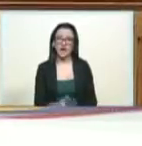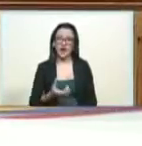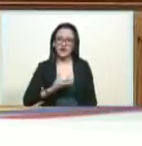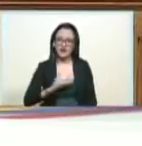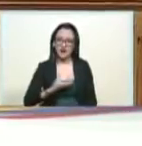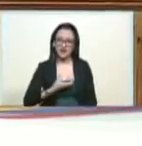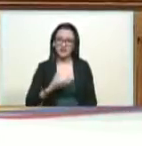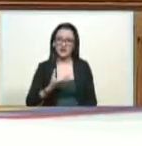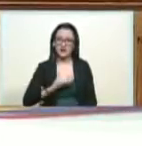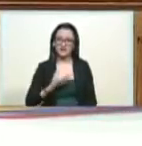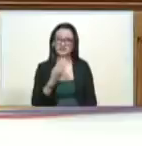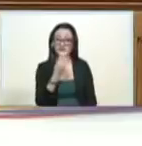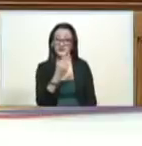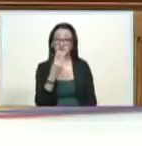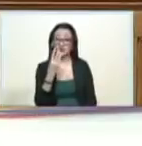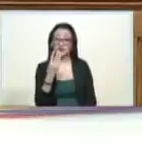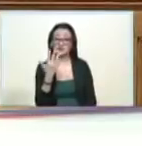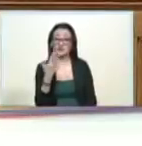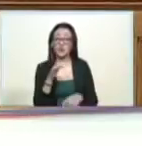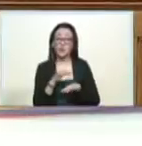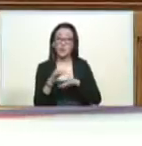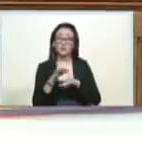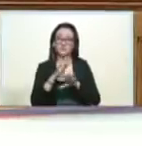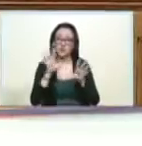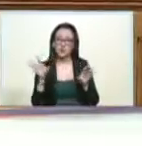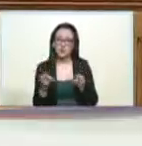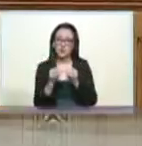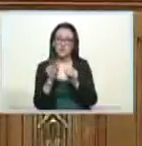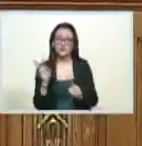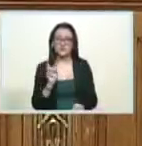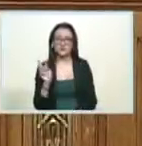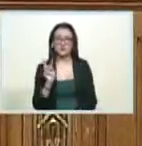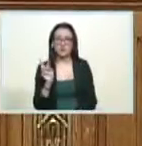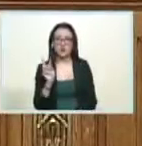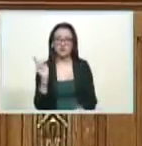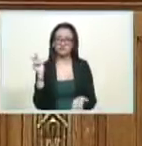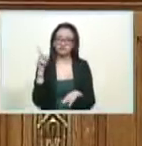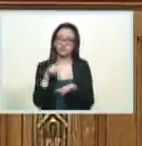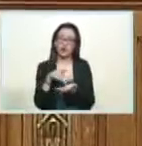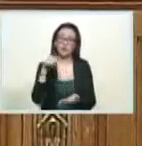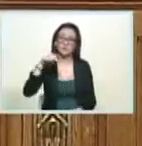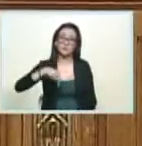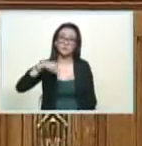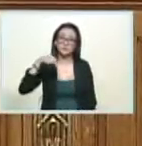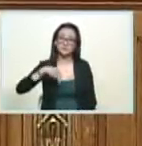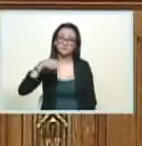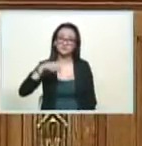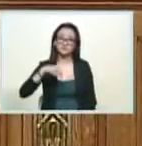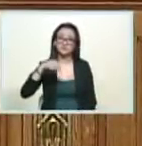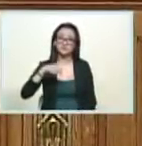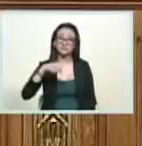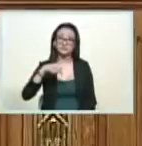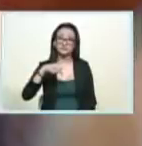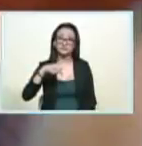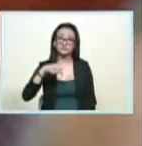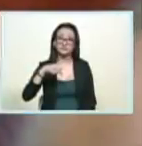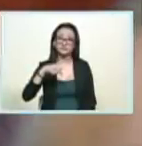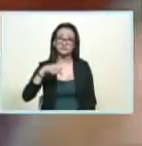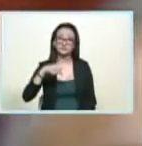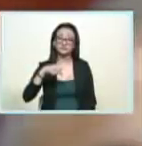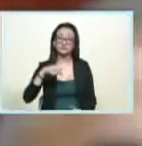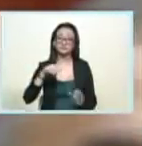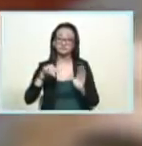alcaldes y alcaldesas de los 335 municipios del país, vinieron como mandata